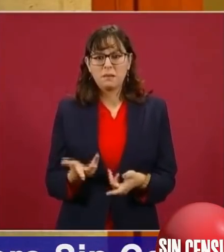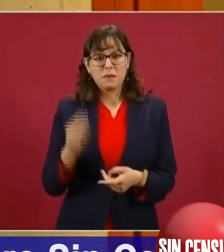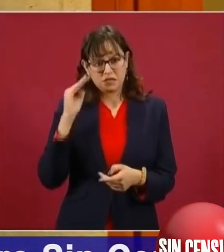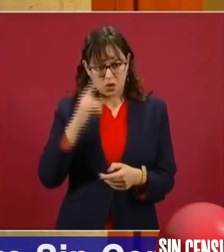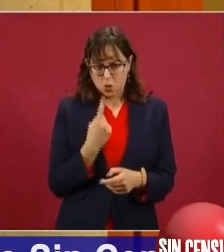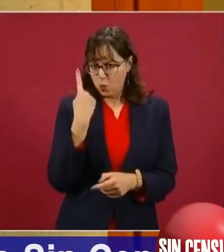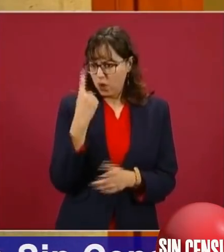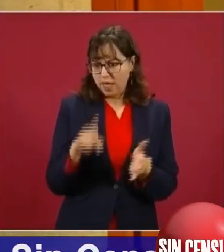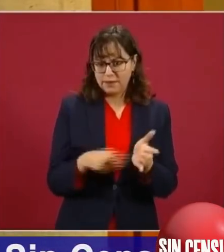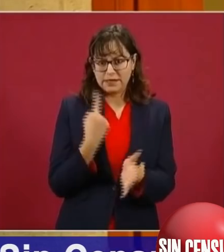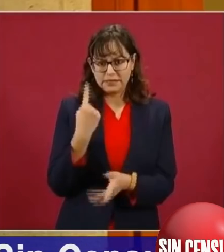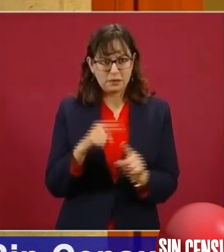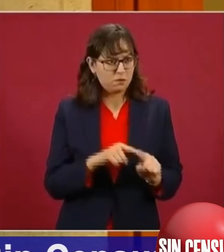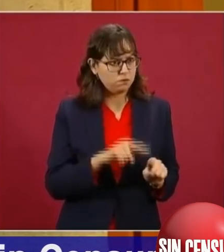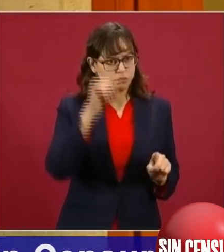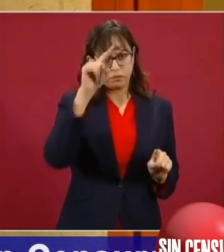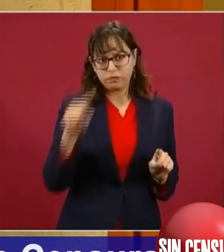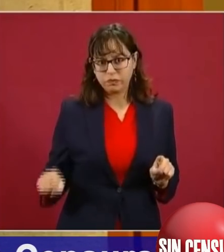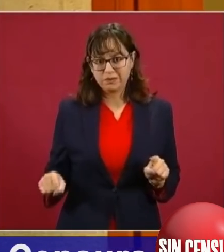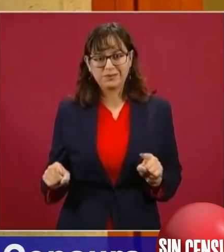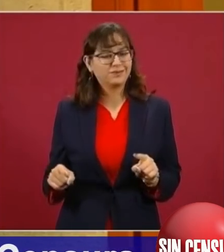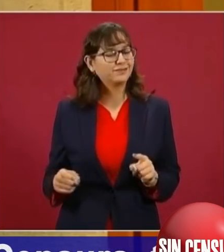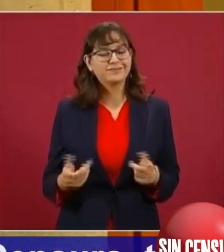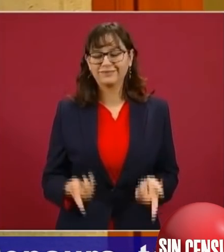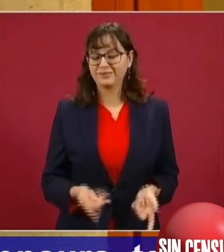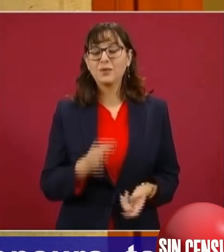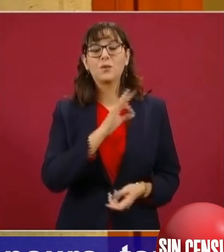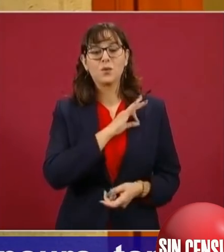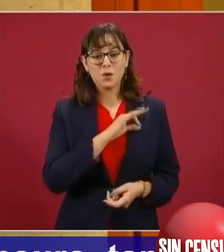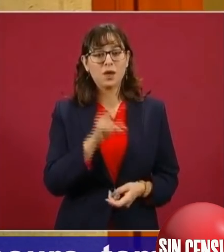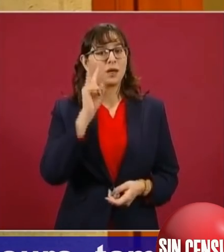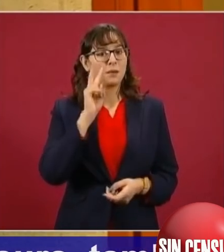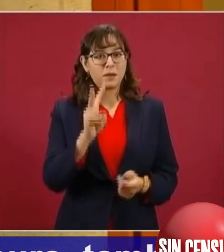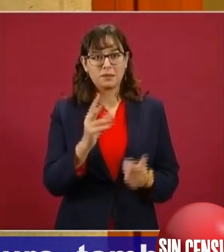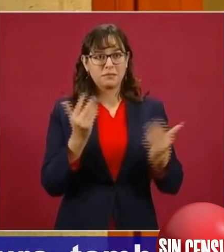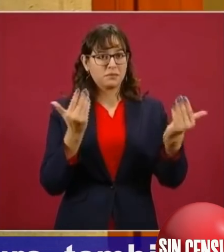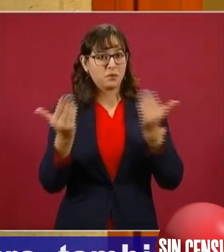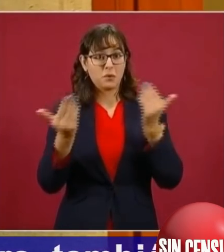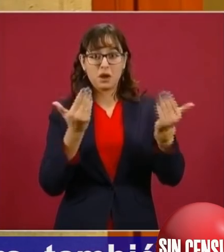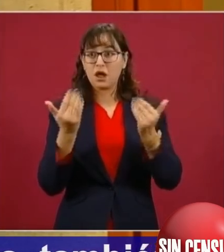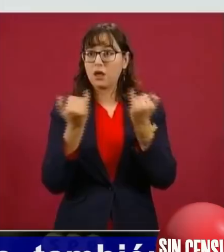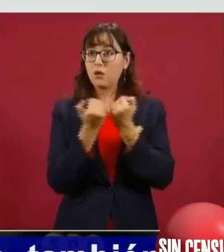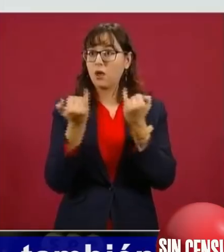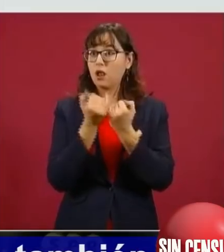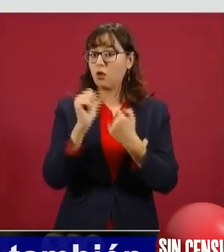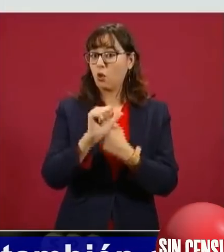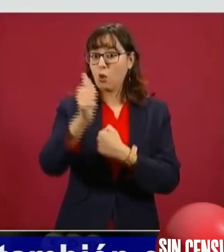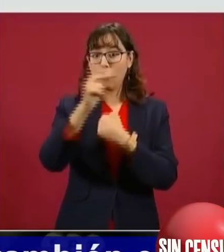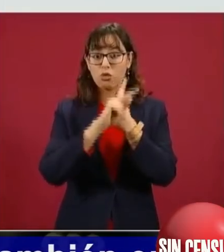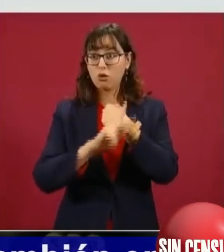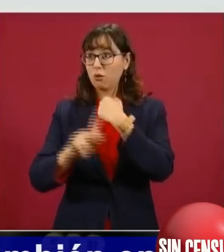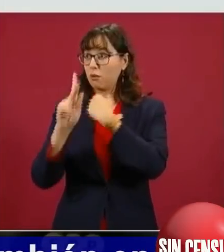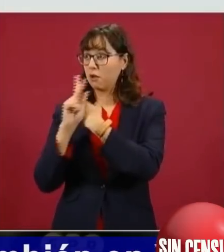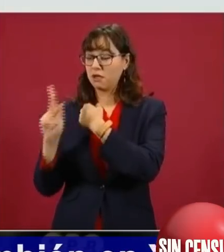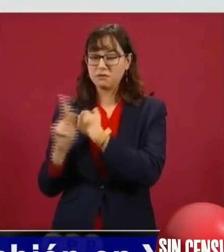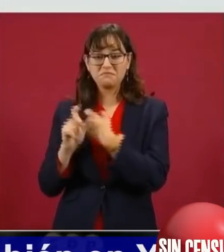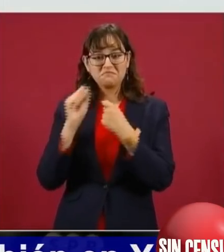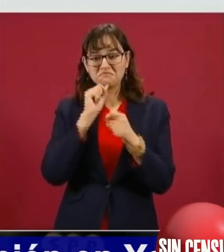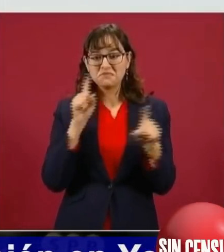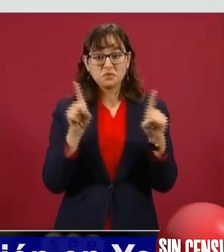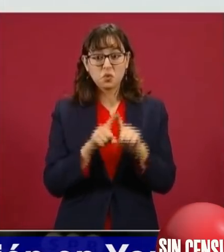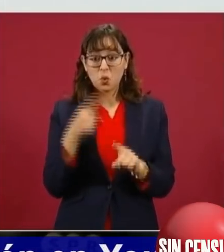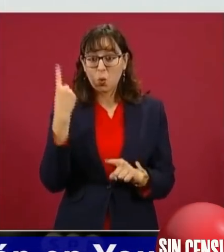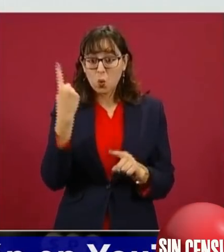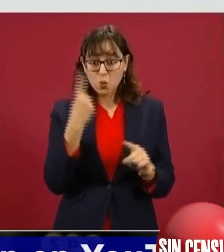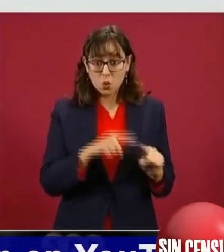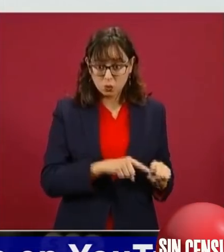verán ustedes, y se puede ver también si uno aprecia las curvas de cualquier país, las curvas epidémicas de cualquier país, que no hay un